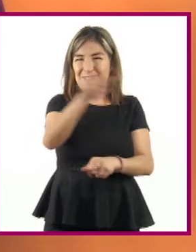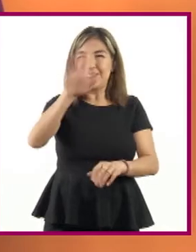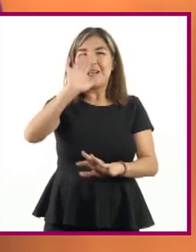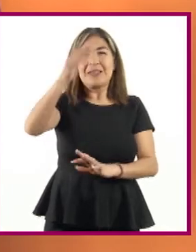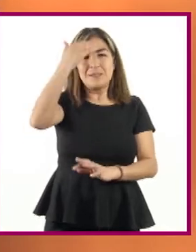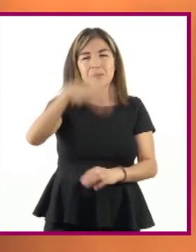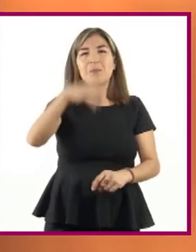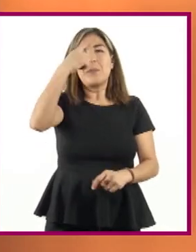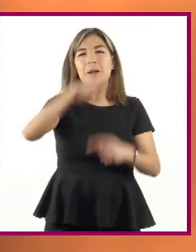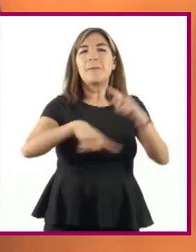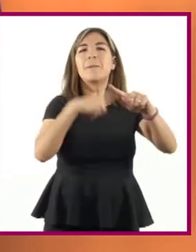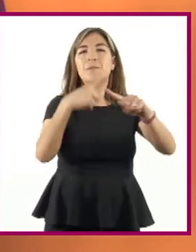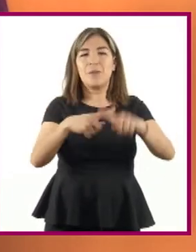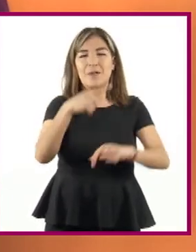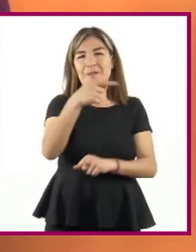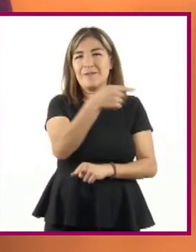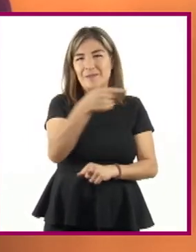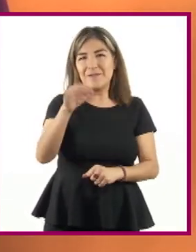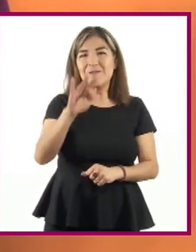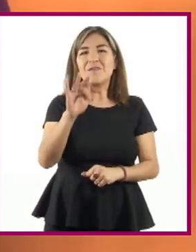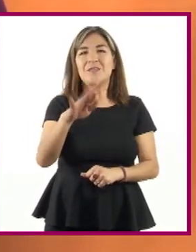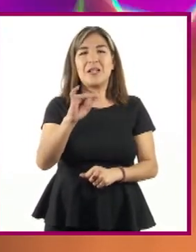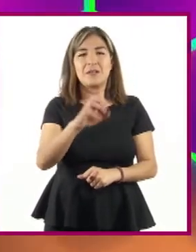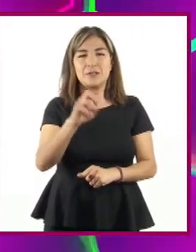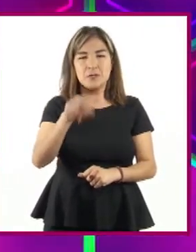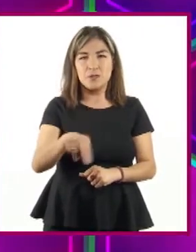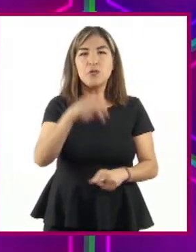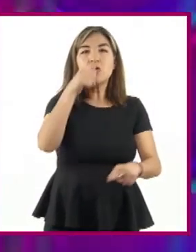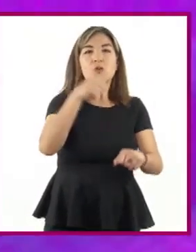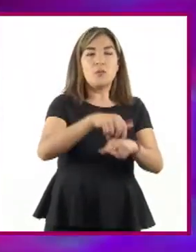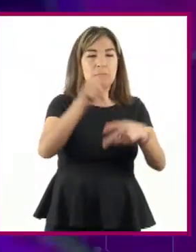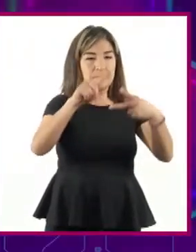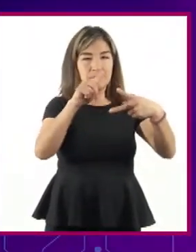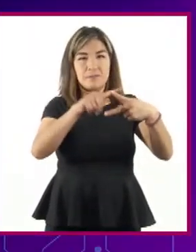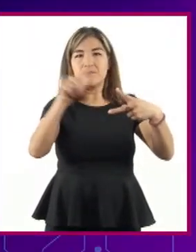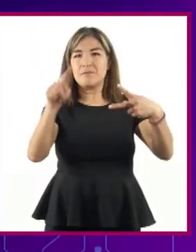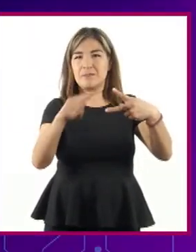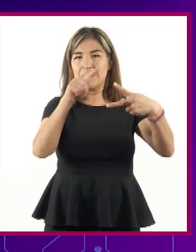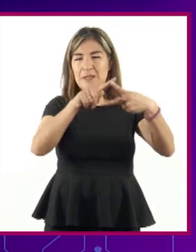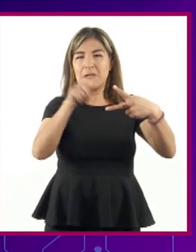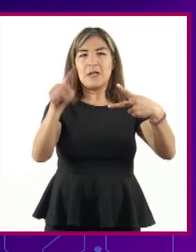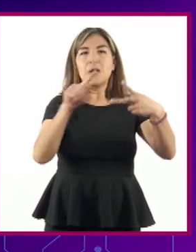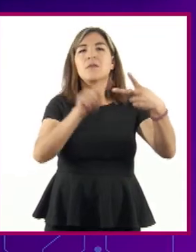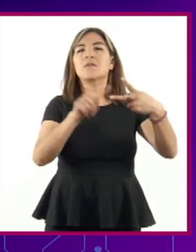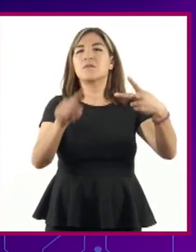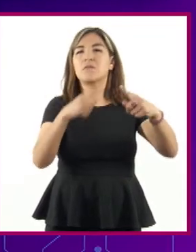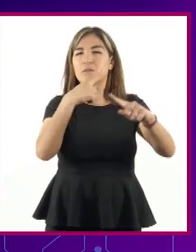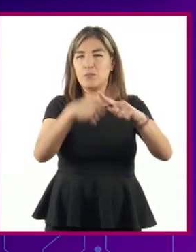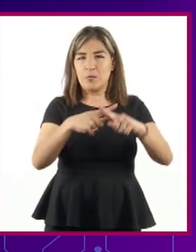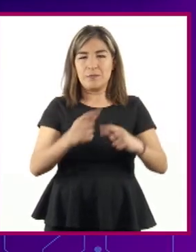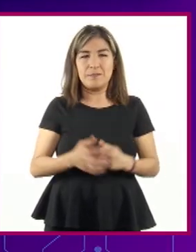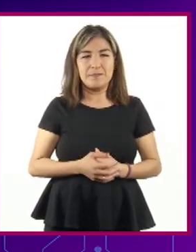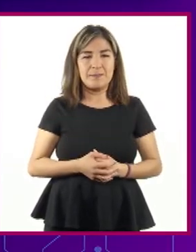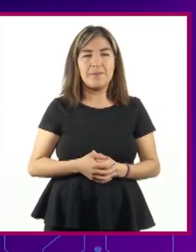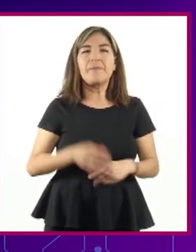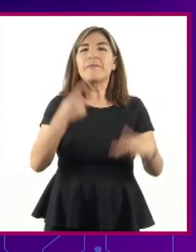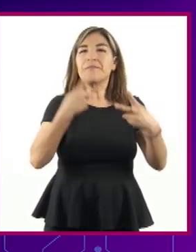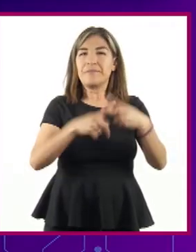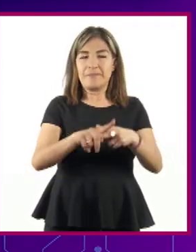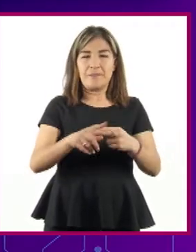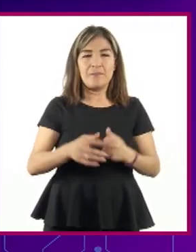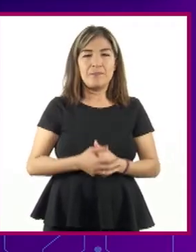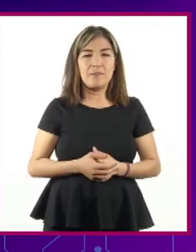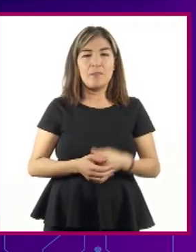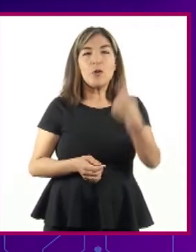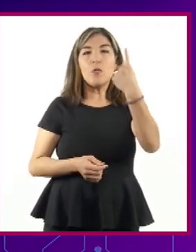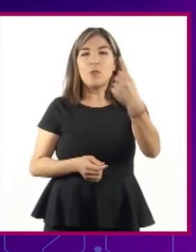para multiplicar fracciones. Multiplicamos numerador por numerador, denominador por denominador. Comenzamos con